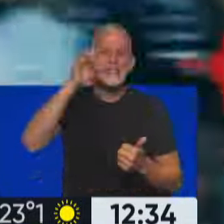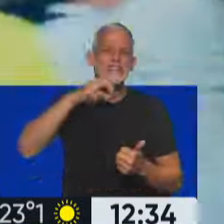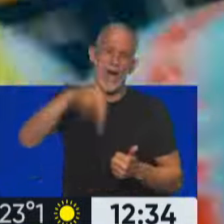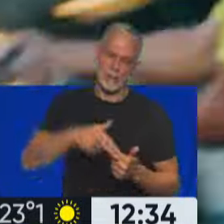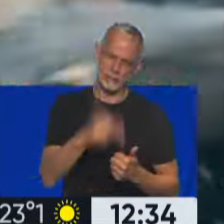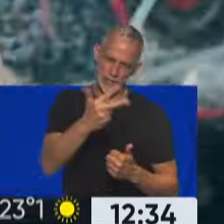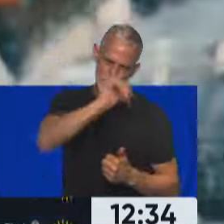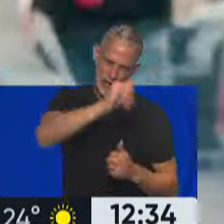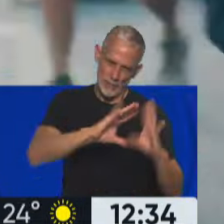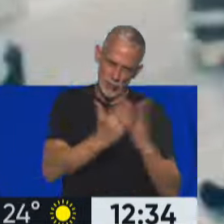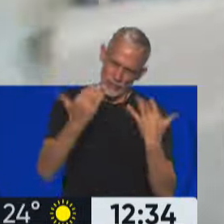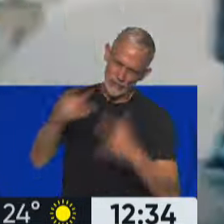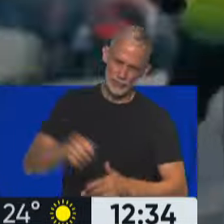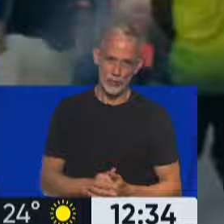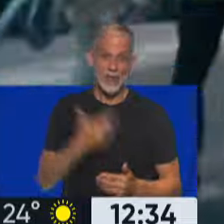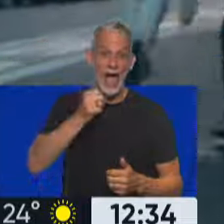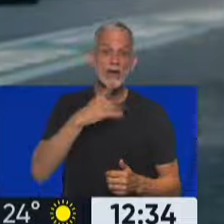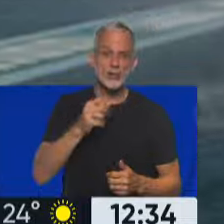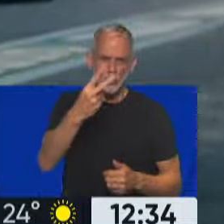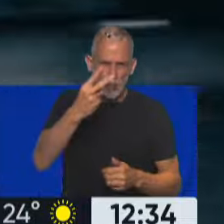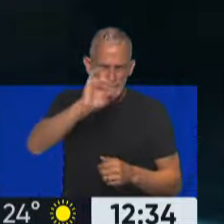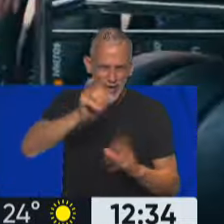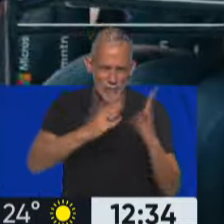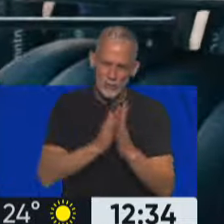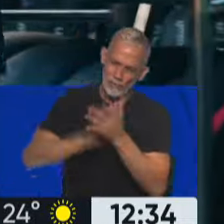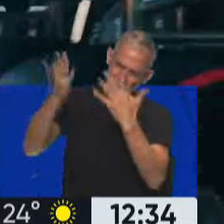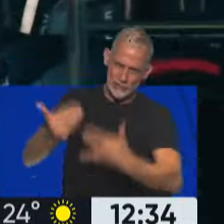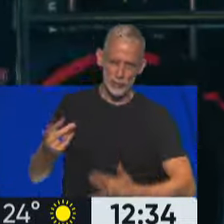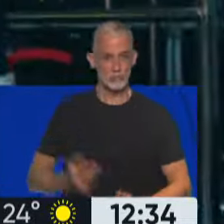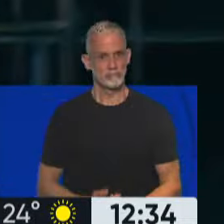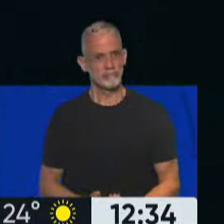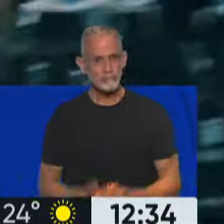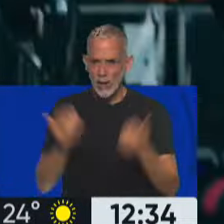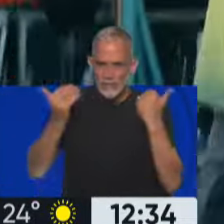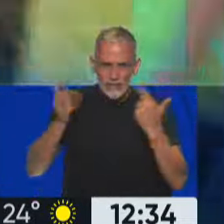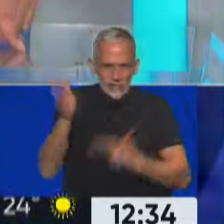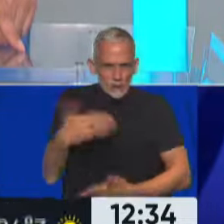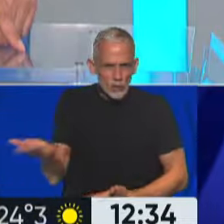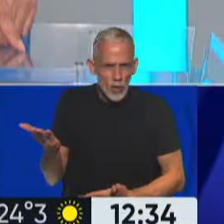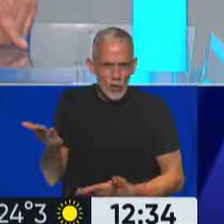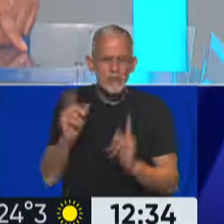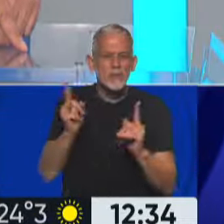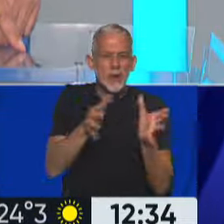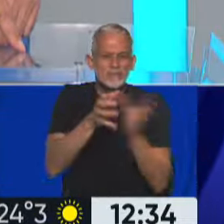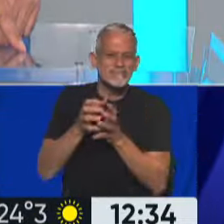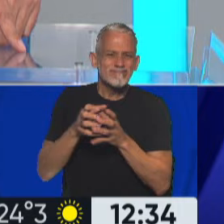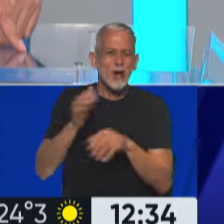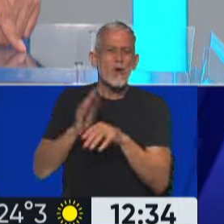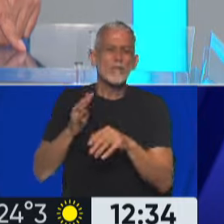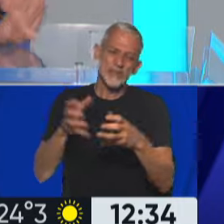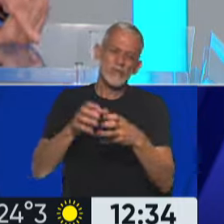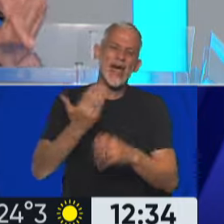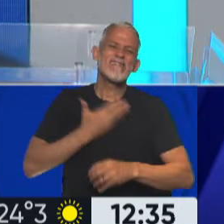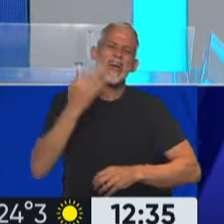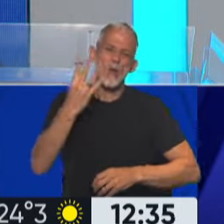tres veces campeón del mundo de Fernando Alonso bicampeón del mundo y alguien que lo acobija 4